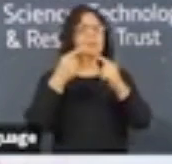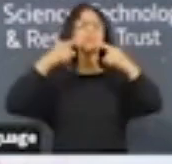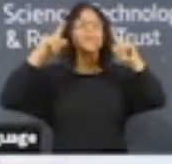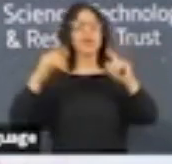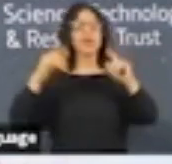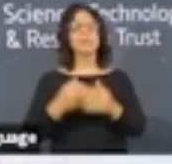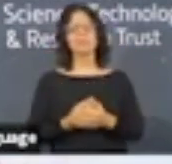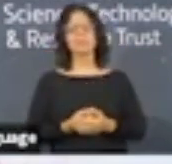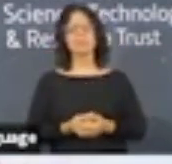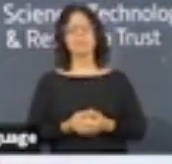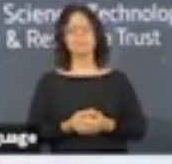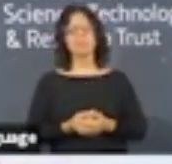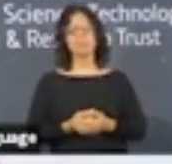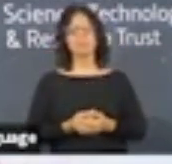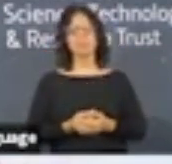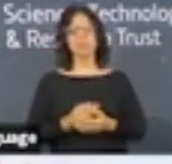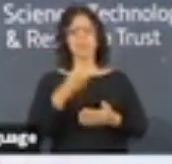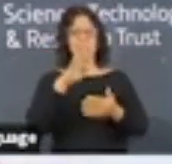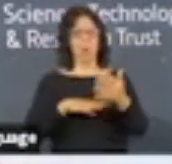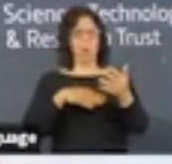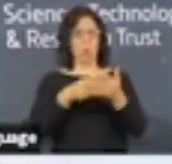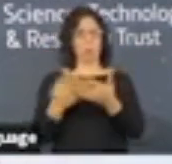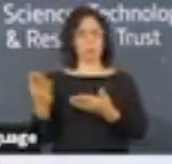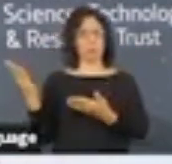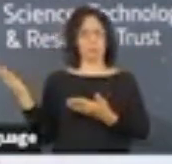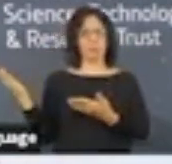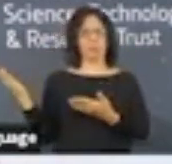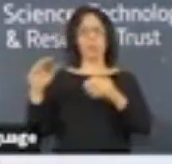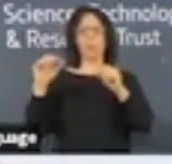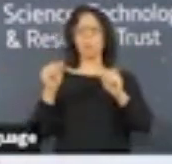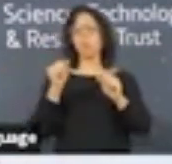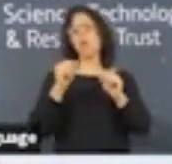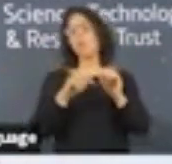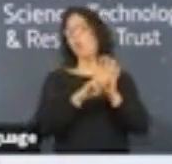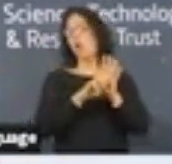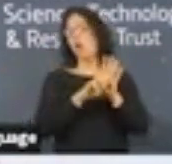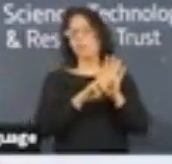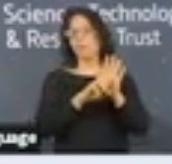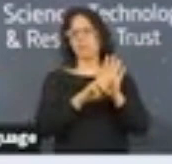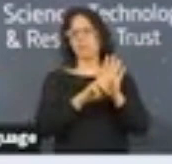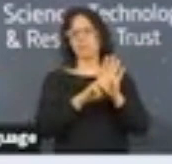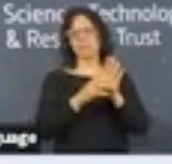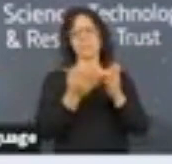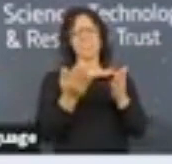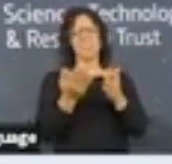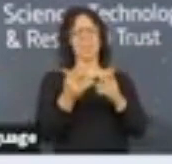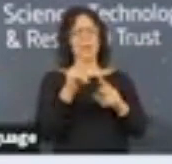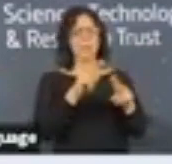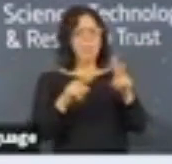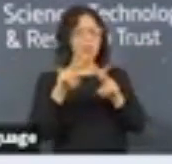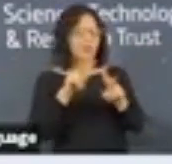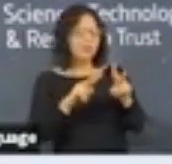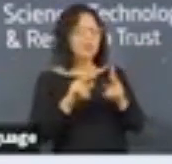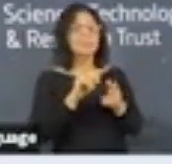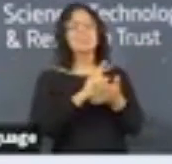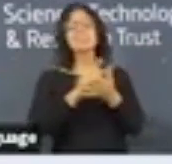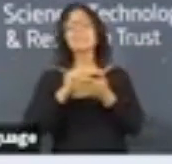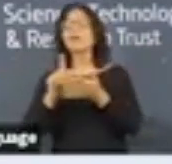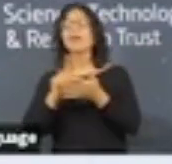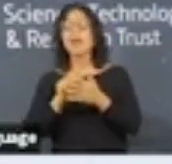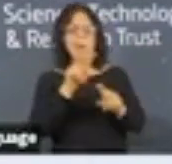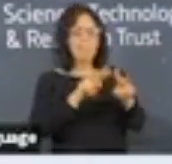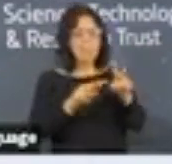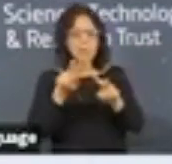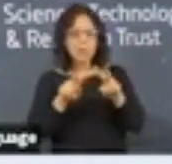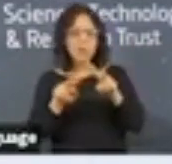En esta diapositiva podemos ver un ejemplo del monitoreo semanal del número de hembras